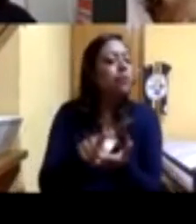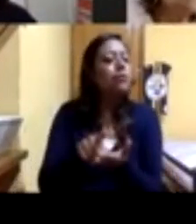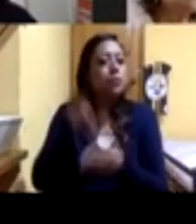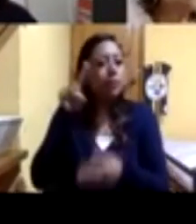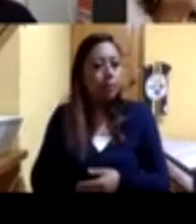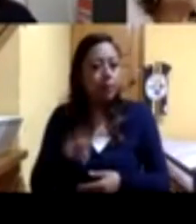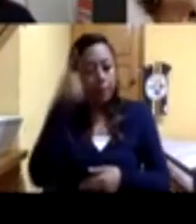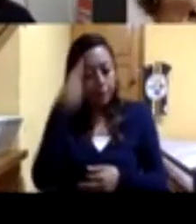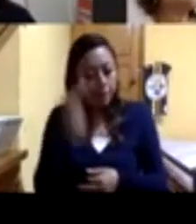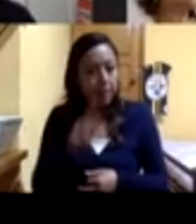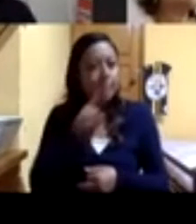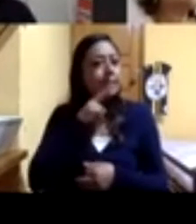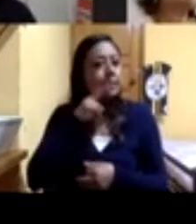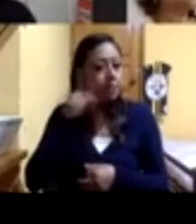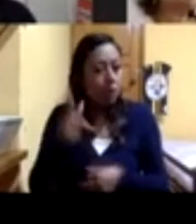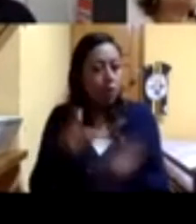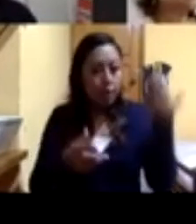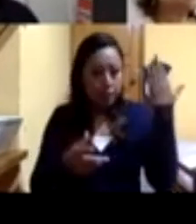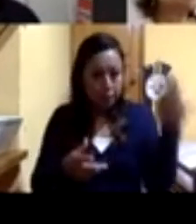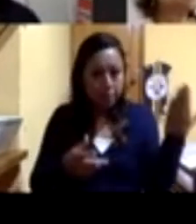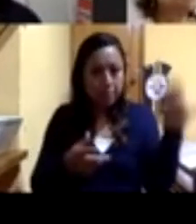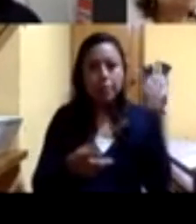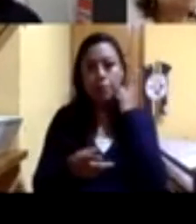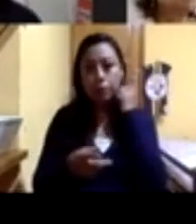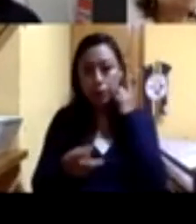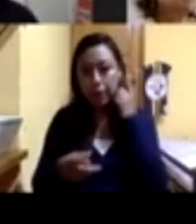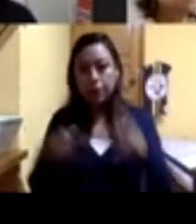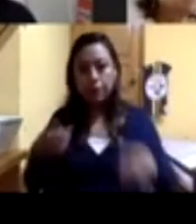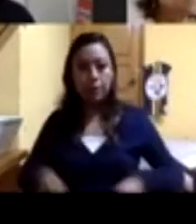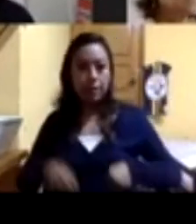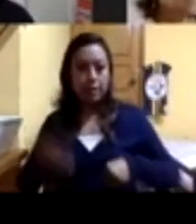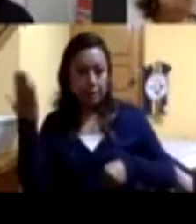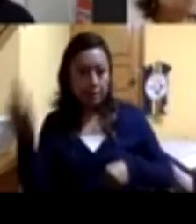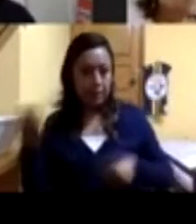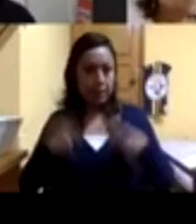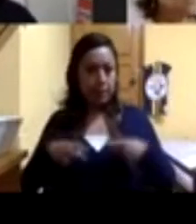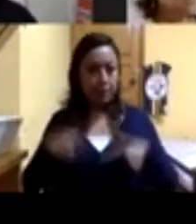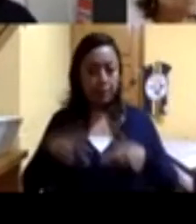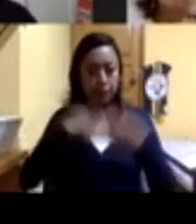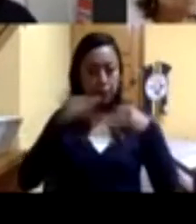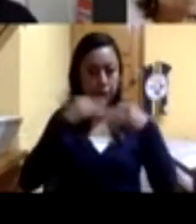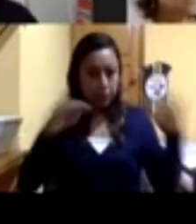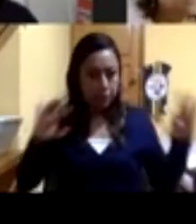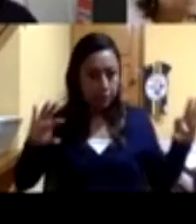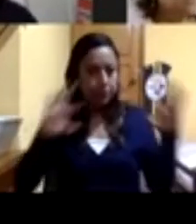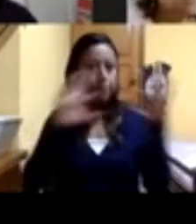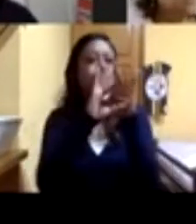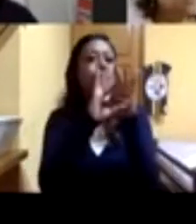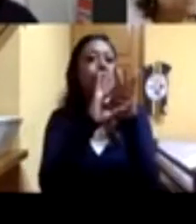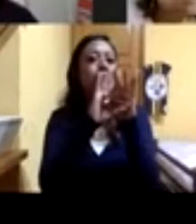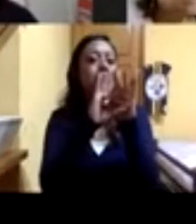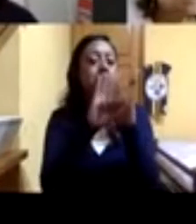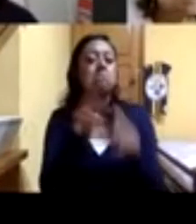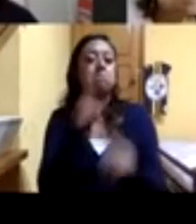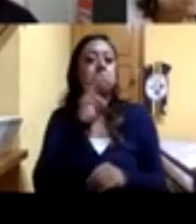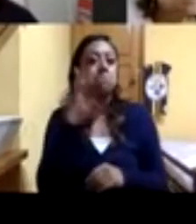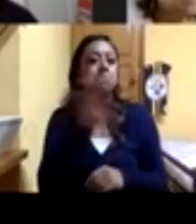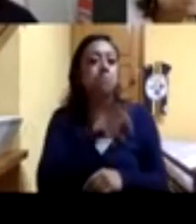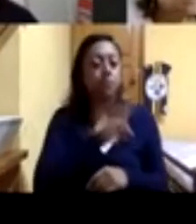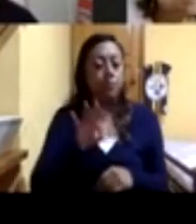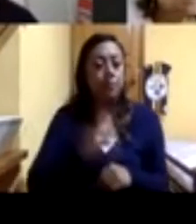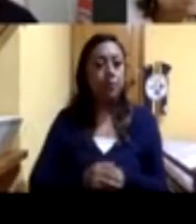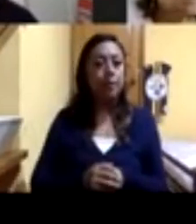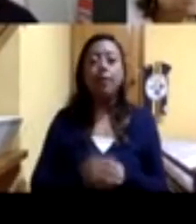vínculo entre los representantes ciudadanos ante el Poder Legislativo y las personas de a pie. Entonces, nada más